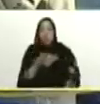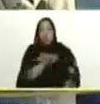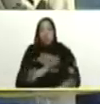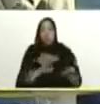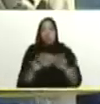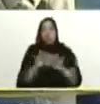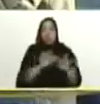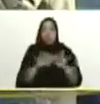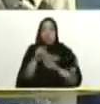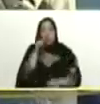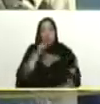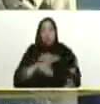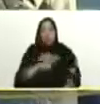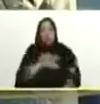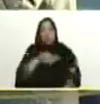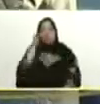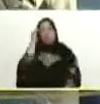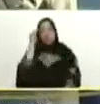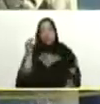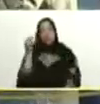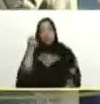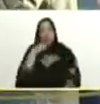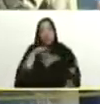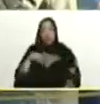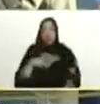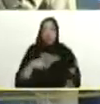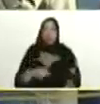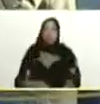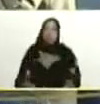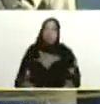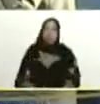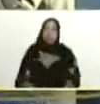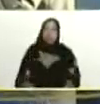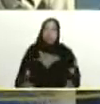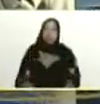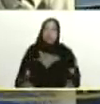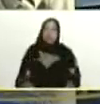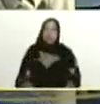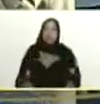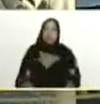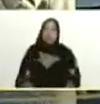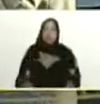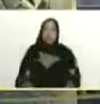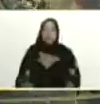preparado, pueblo miliciano, pueblo armado, jamás será vencido.